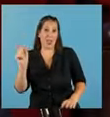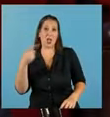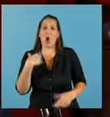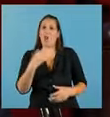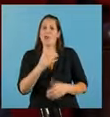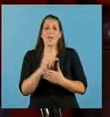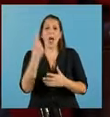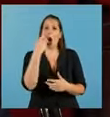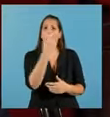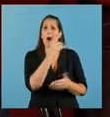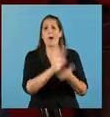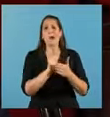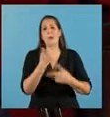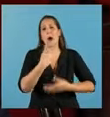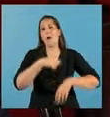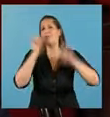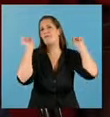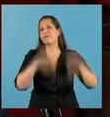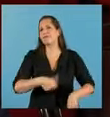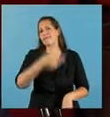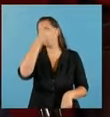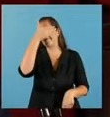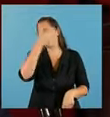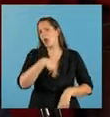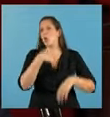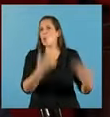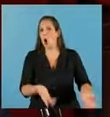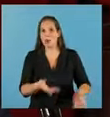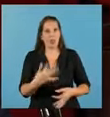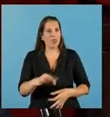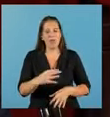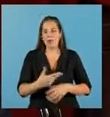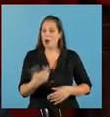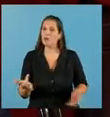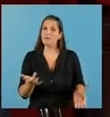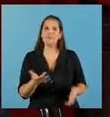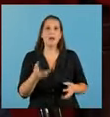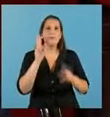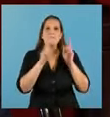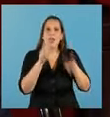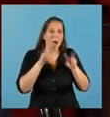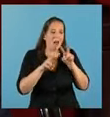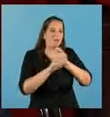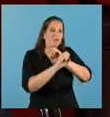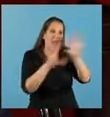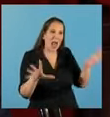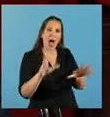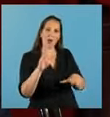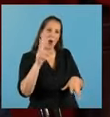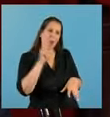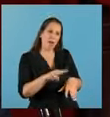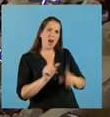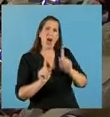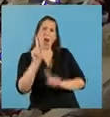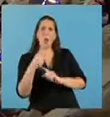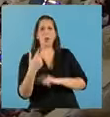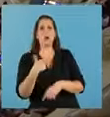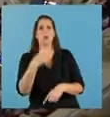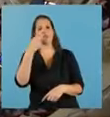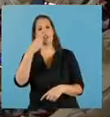ojos y de los corazones, para ver con una nueva luz estas realidades de codicia e